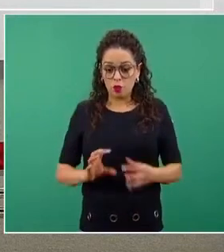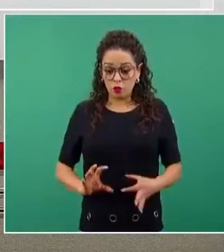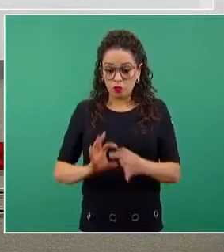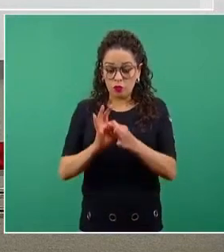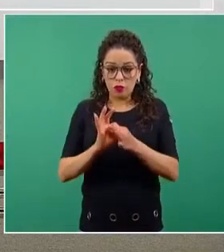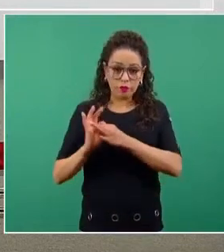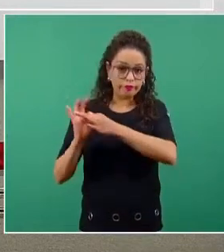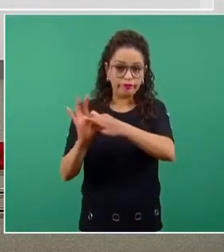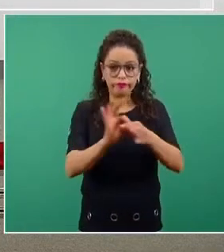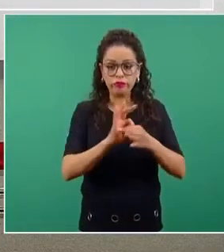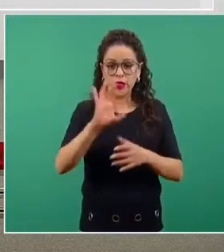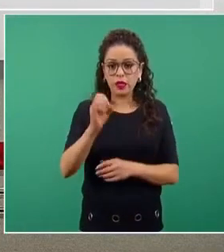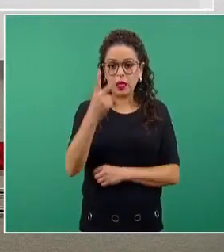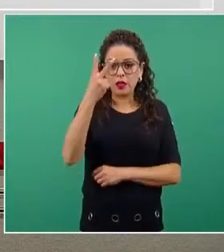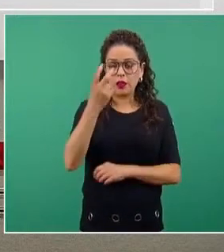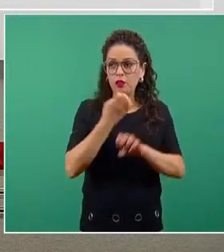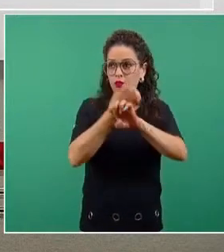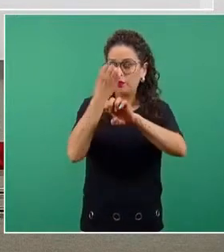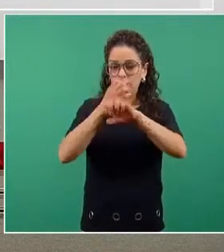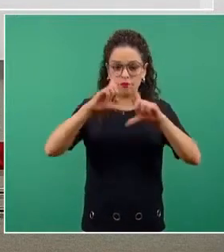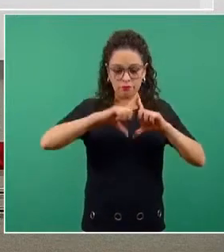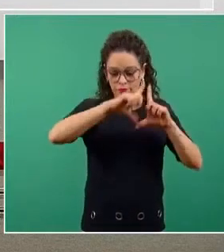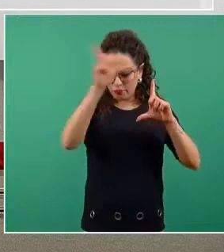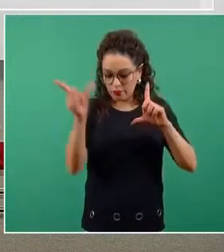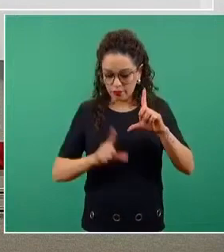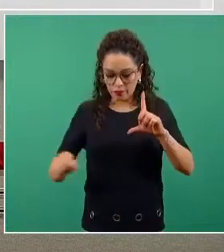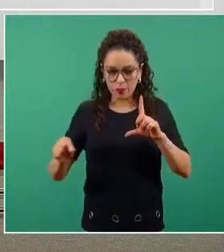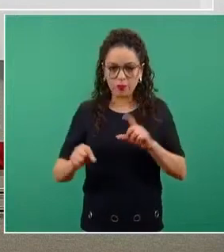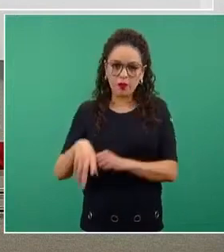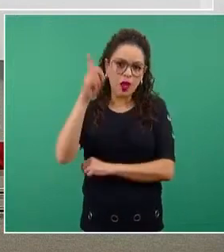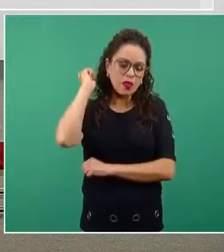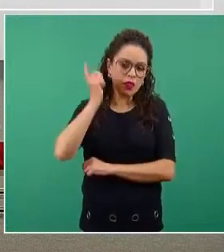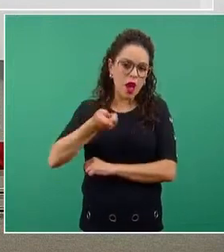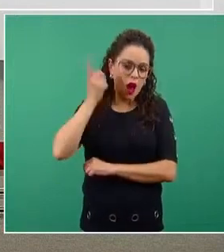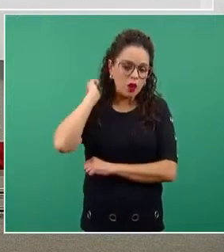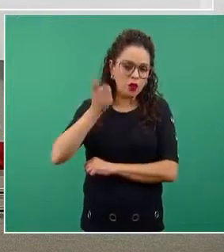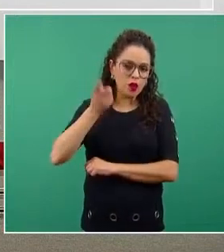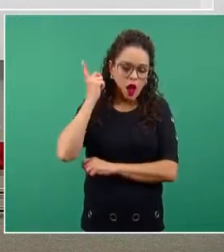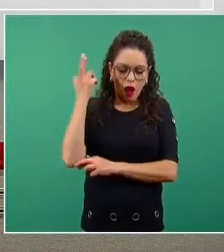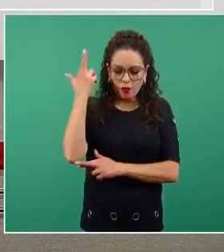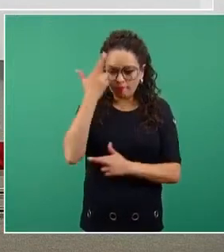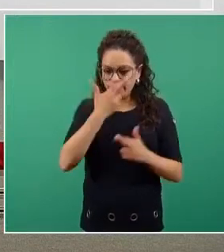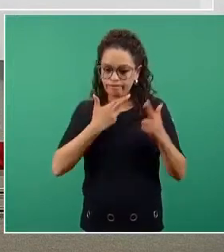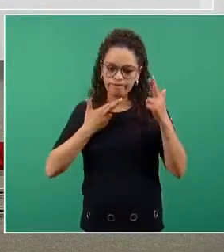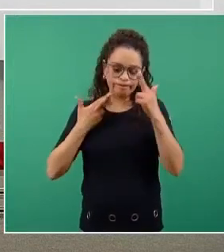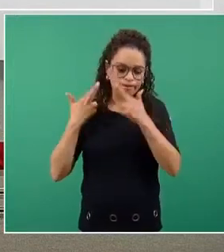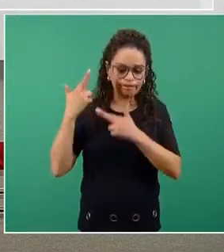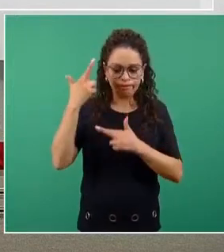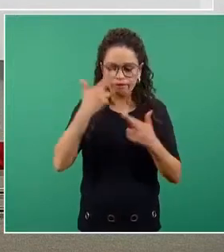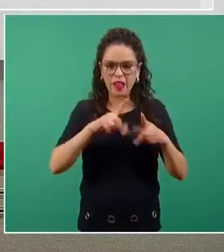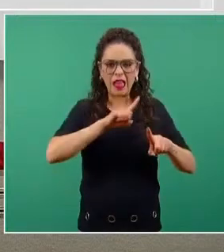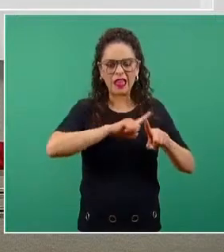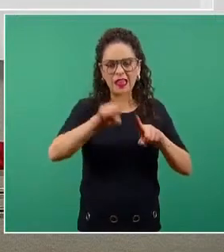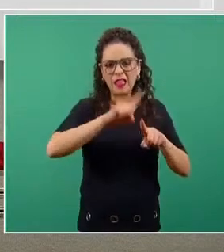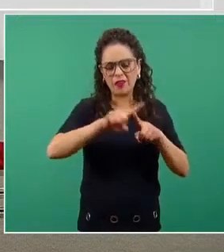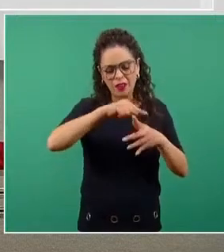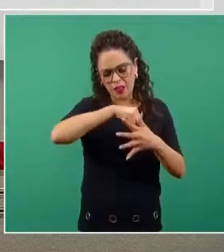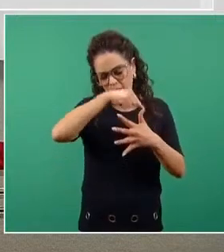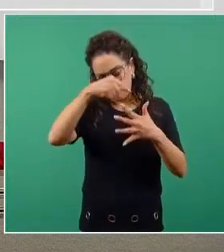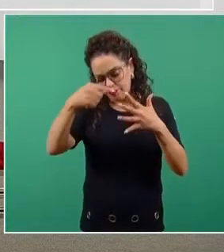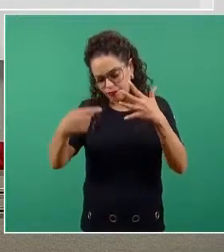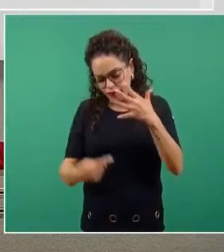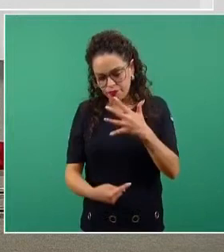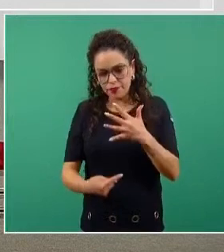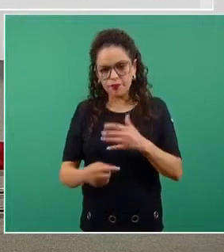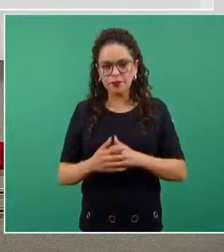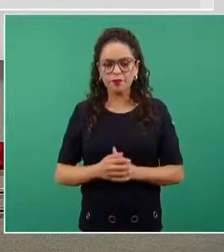entidades federativas. Todos los días se lleva a cabo una revisión puntual del nominal y de todos los elementos que este contiene y que se están